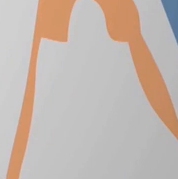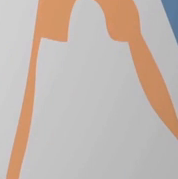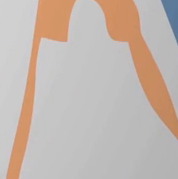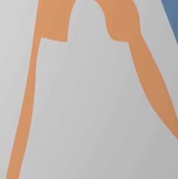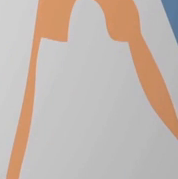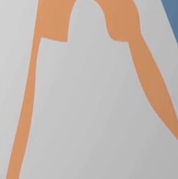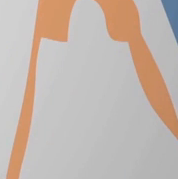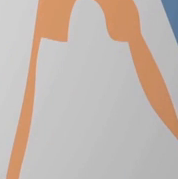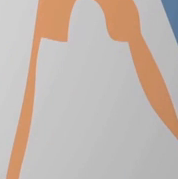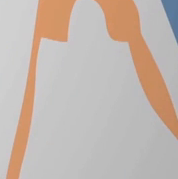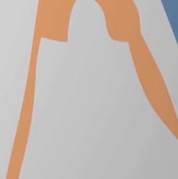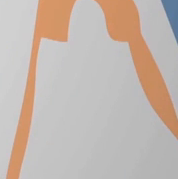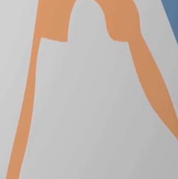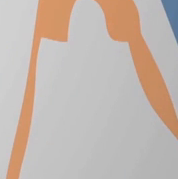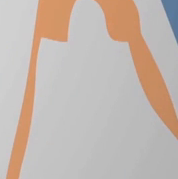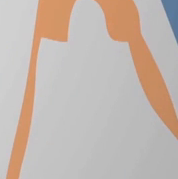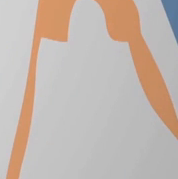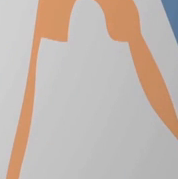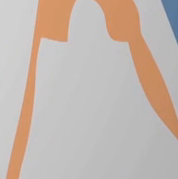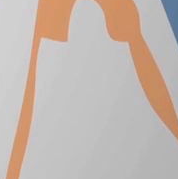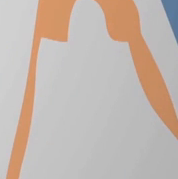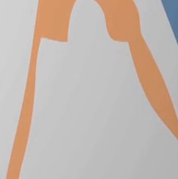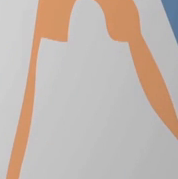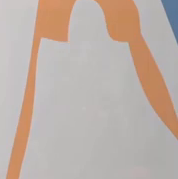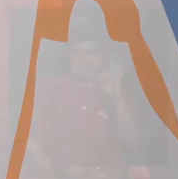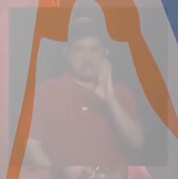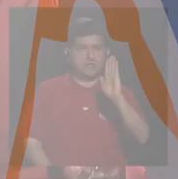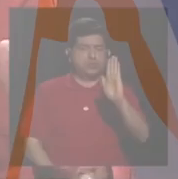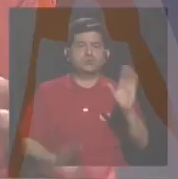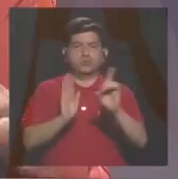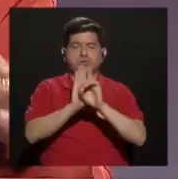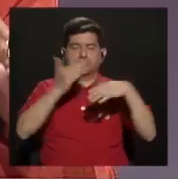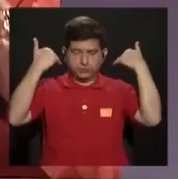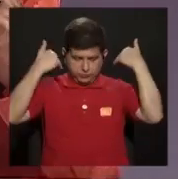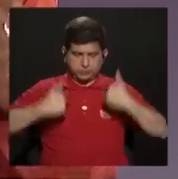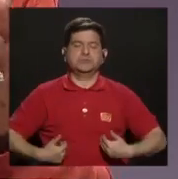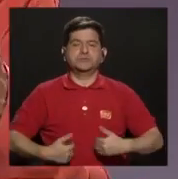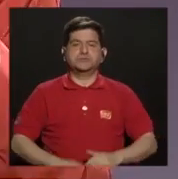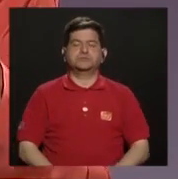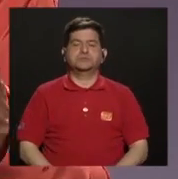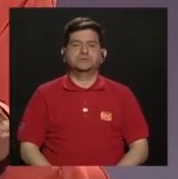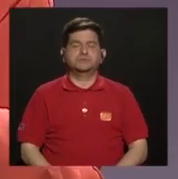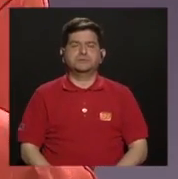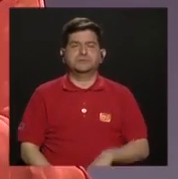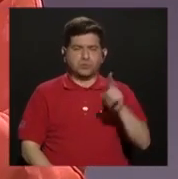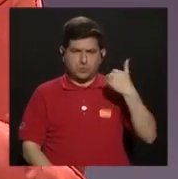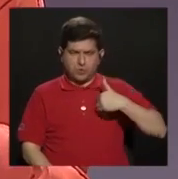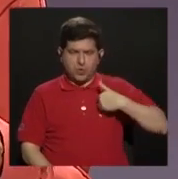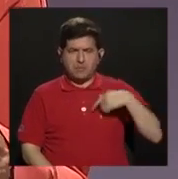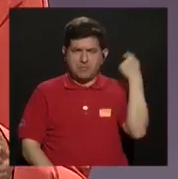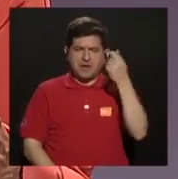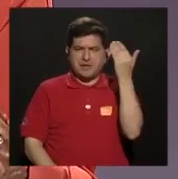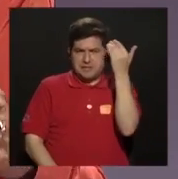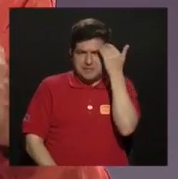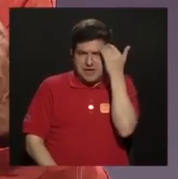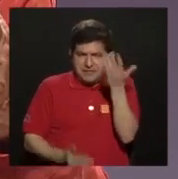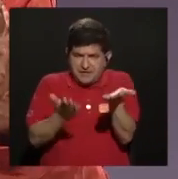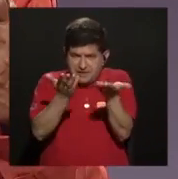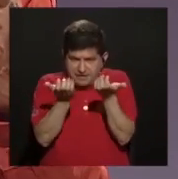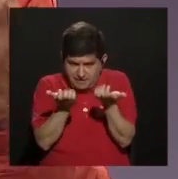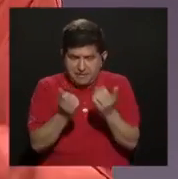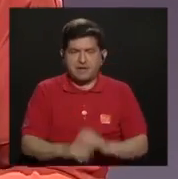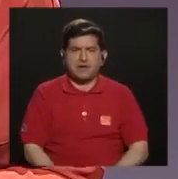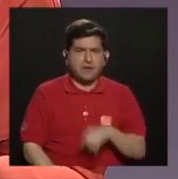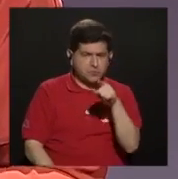Estamos hablando de las personas trans, de las mujeres trans y sus derechos humanos. Francisco de Guanacaste quiere saber si